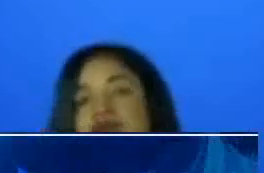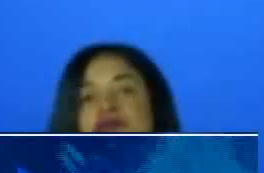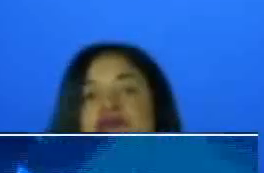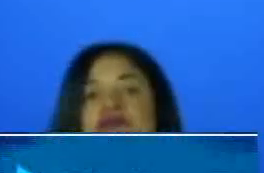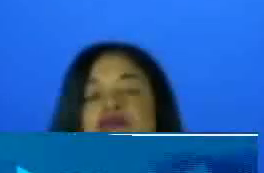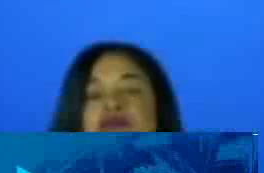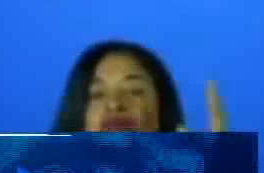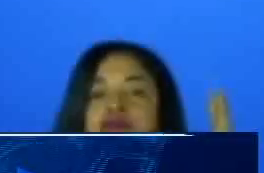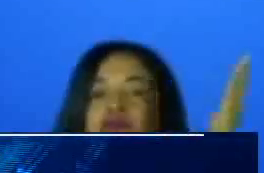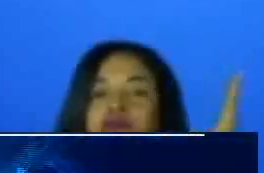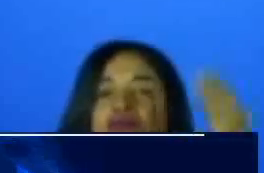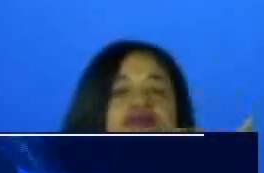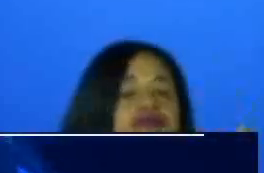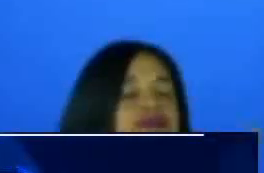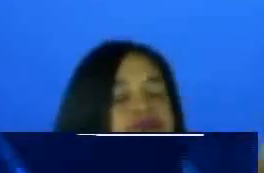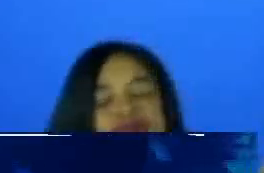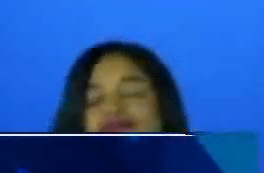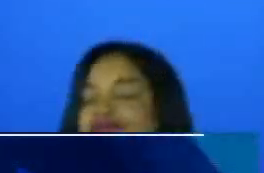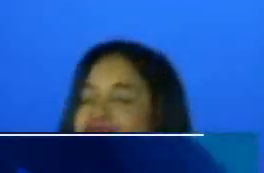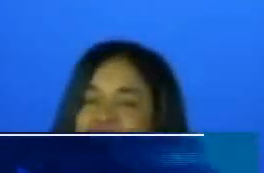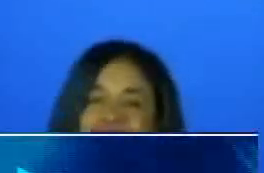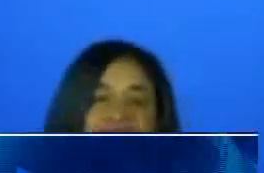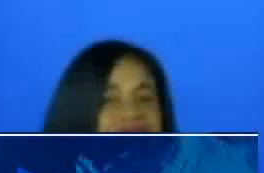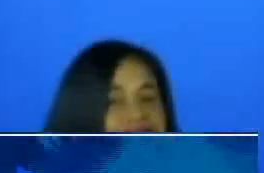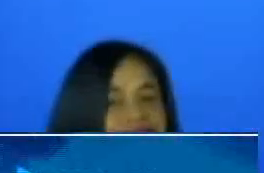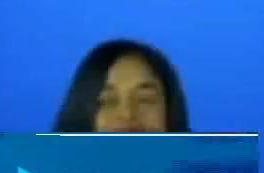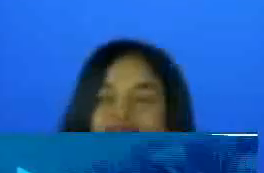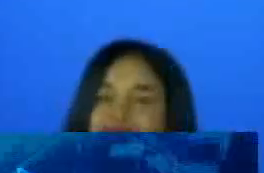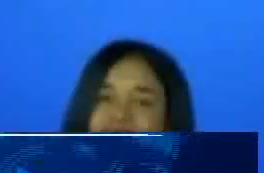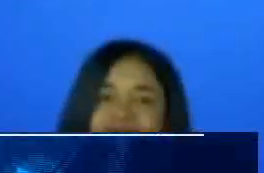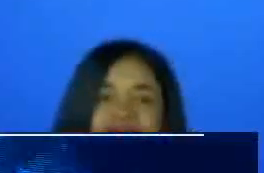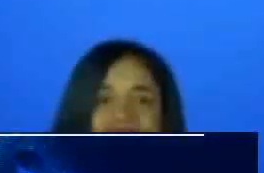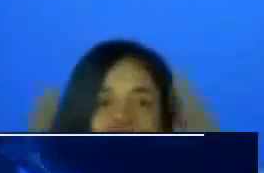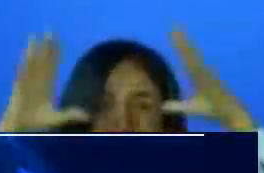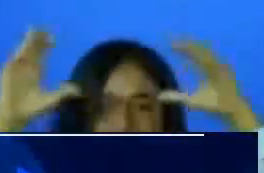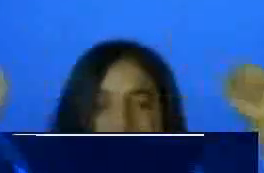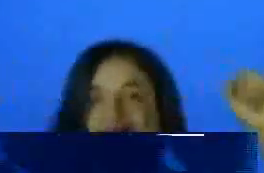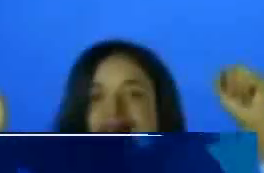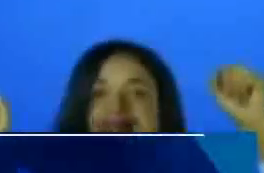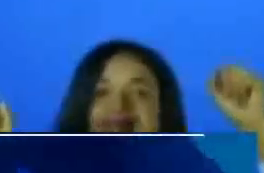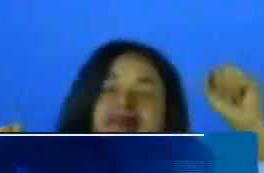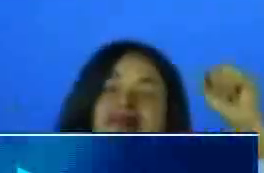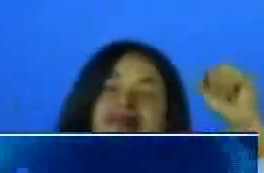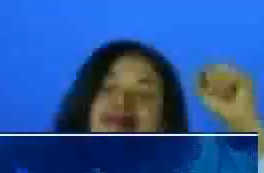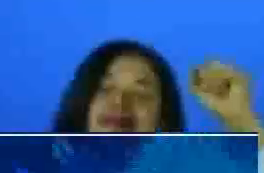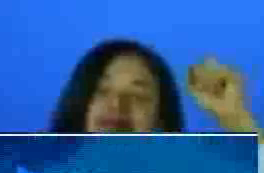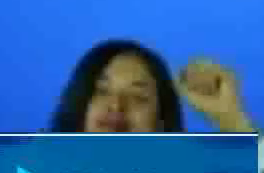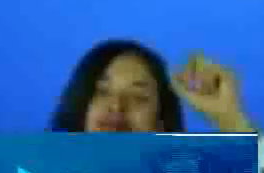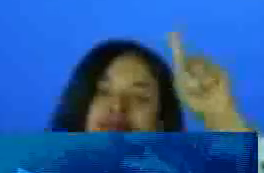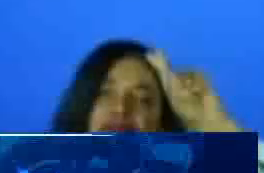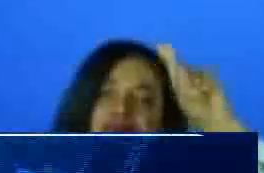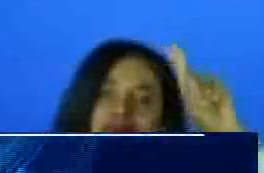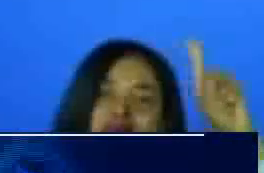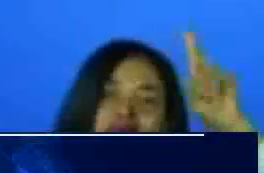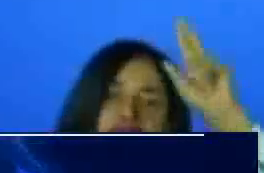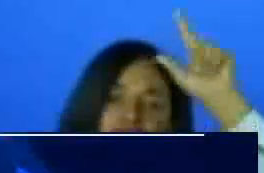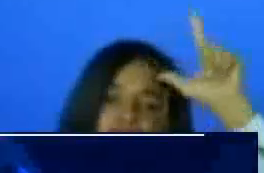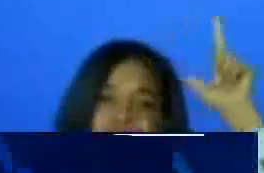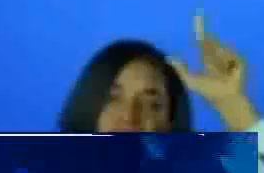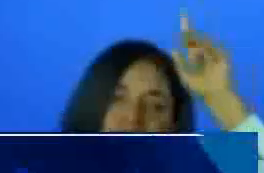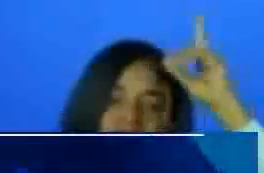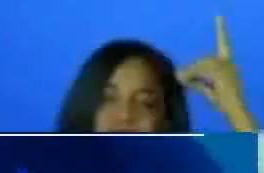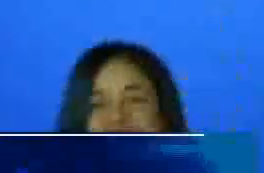éxito, el país deberá ser capaz de anticiparse y prever lo que demandan los